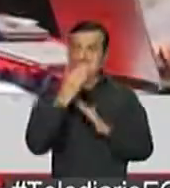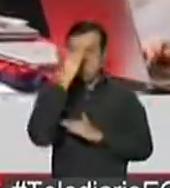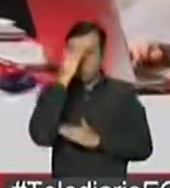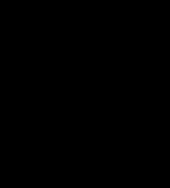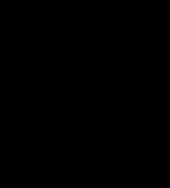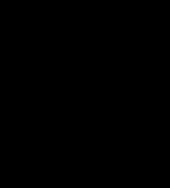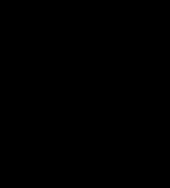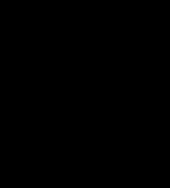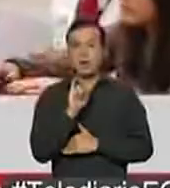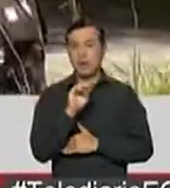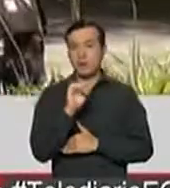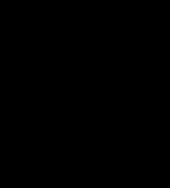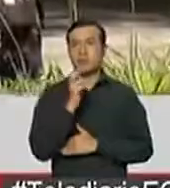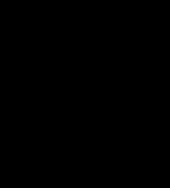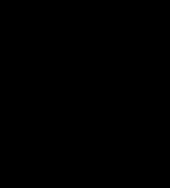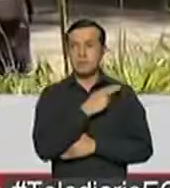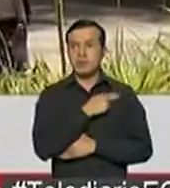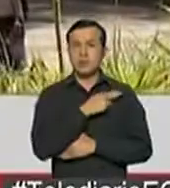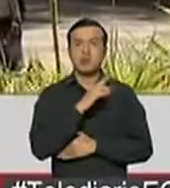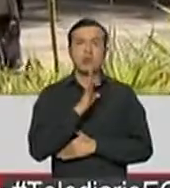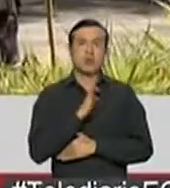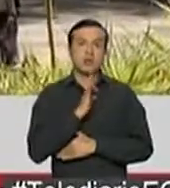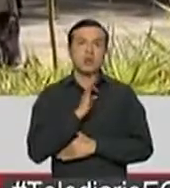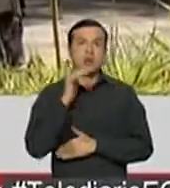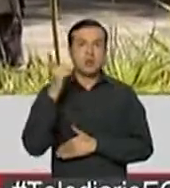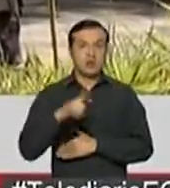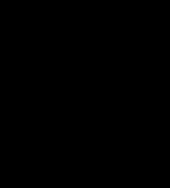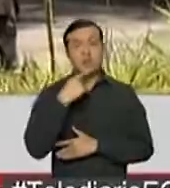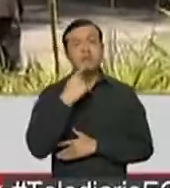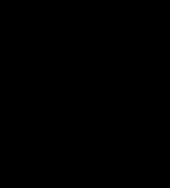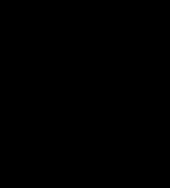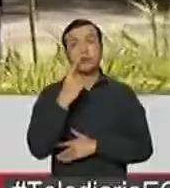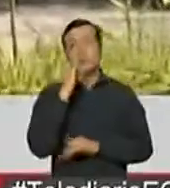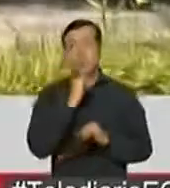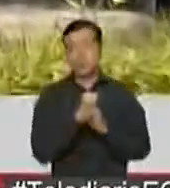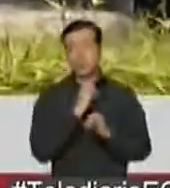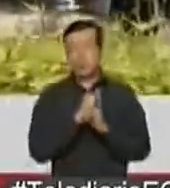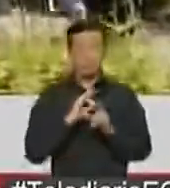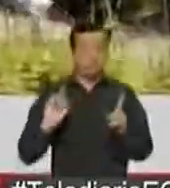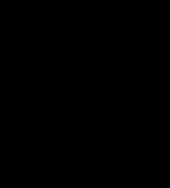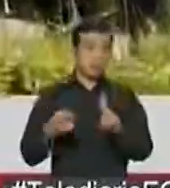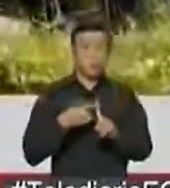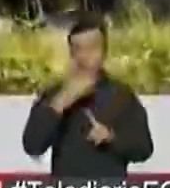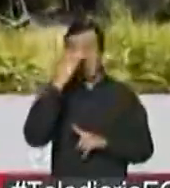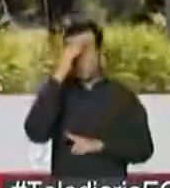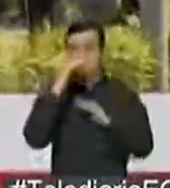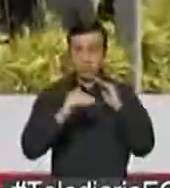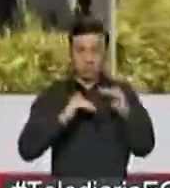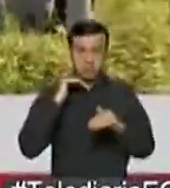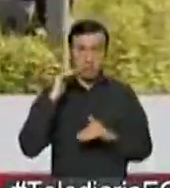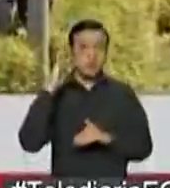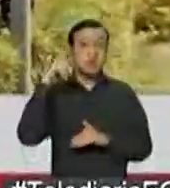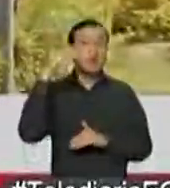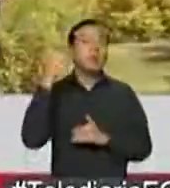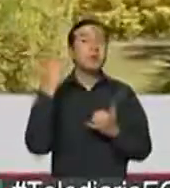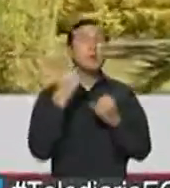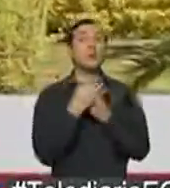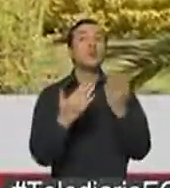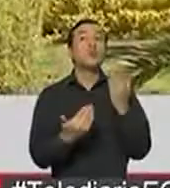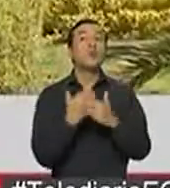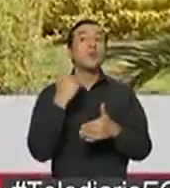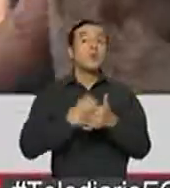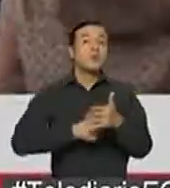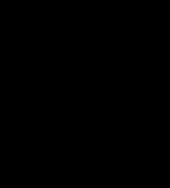Germán Guamán, de la Universidad Particular de Cuba, aseguró que si bien esta institución tiene en educación a distancia, en la actualidad existen nuevos